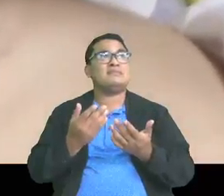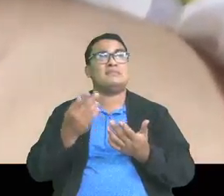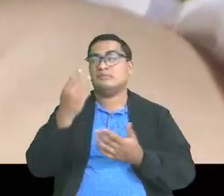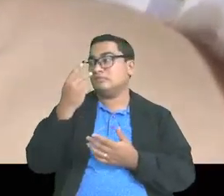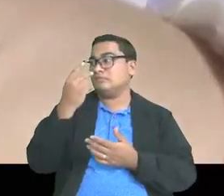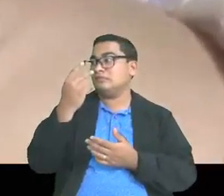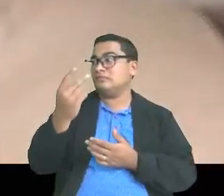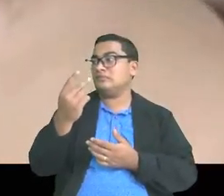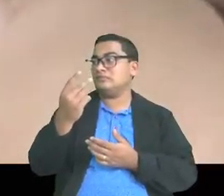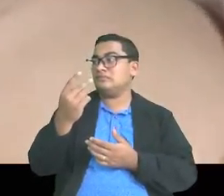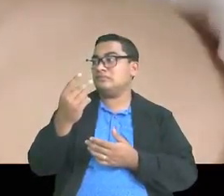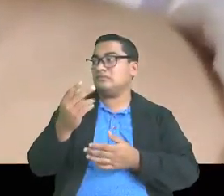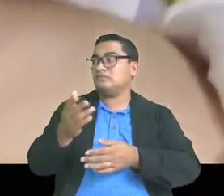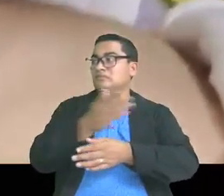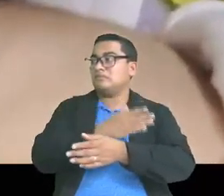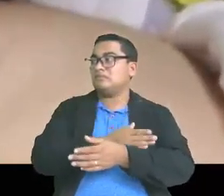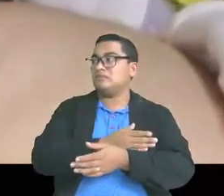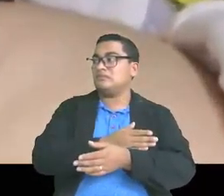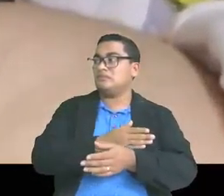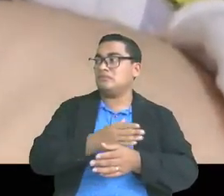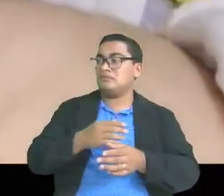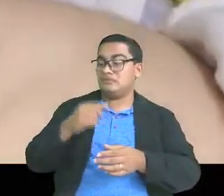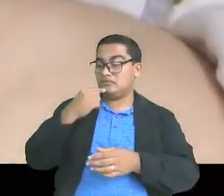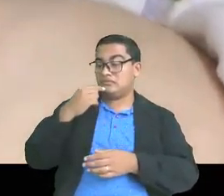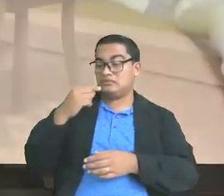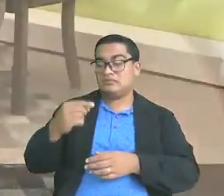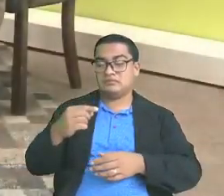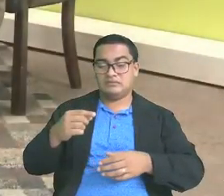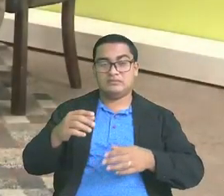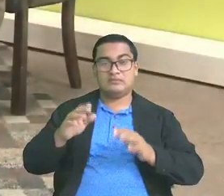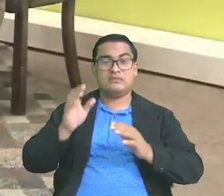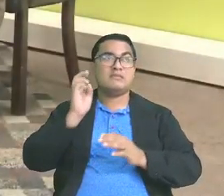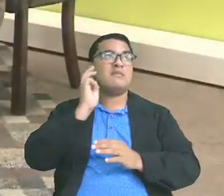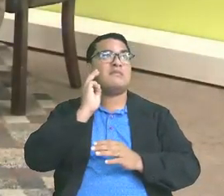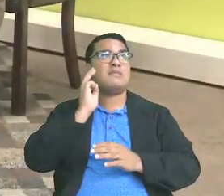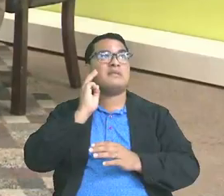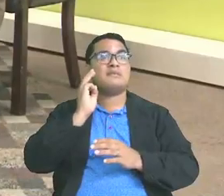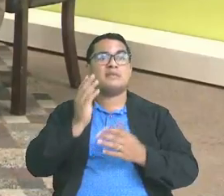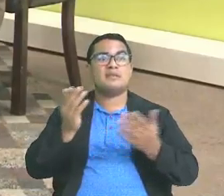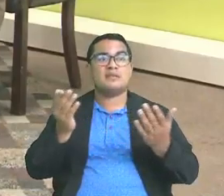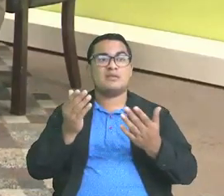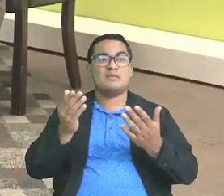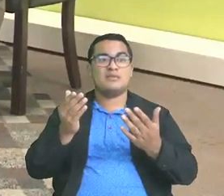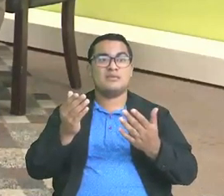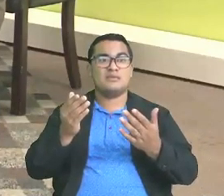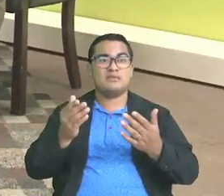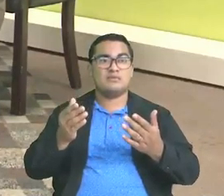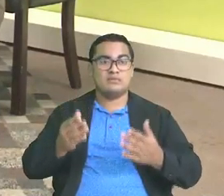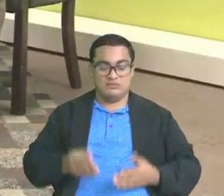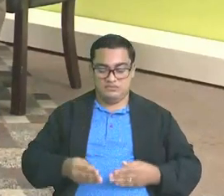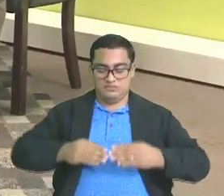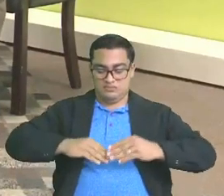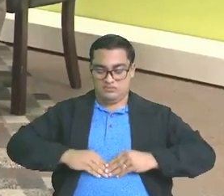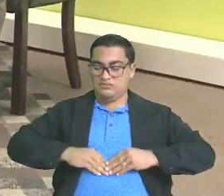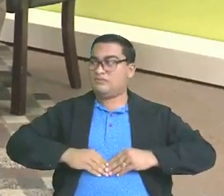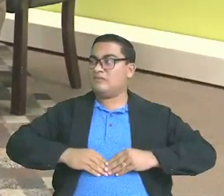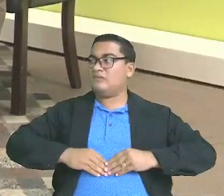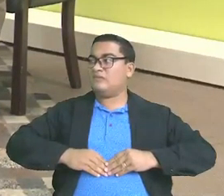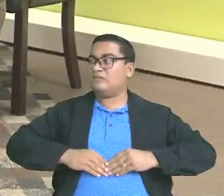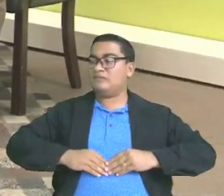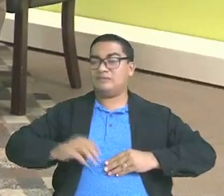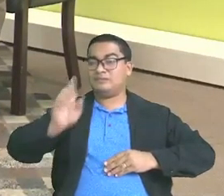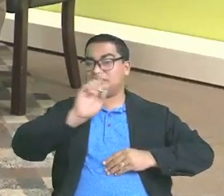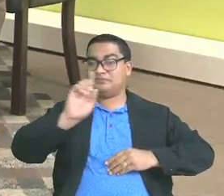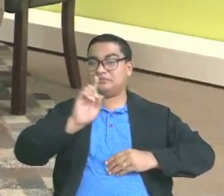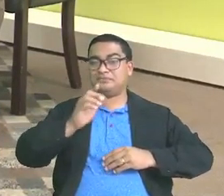mayor. Bueno, estábamos viendo la imagen de un niño ya mayor. Ahí está una madre tratando de hacer lo que le estábamos diciendo. Exacto. Entonces, sí. La